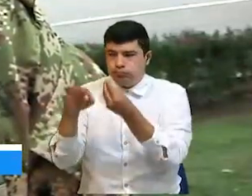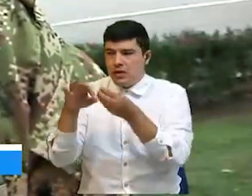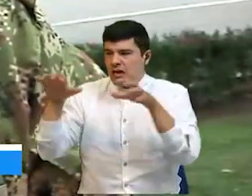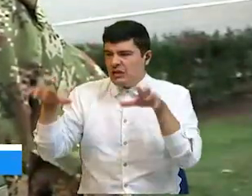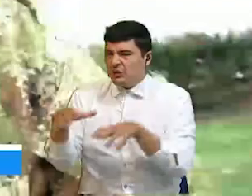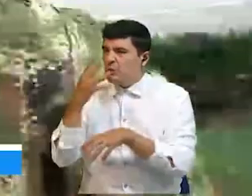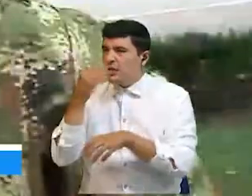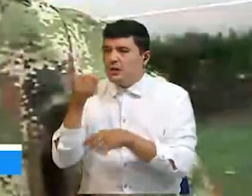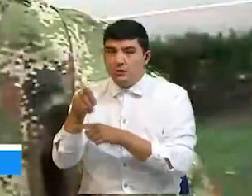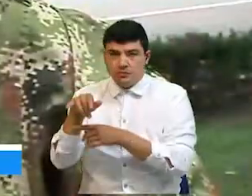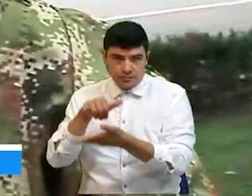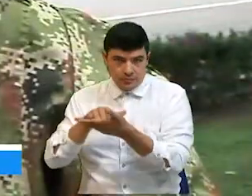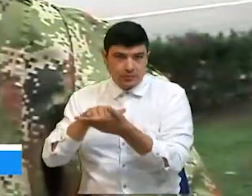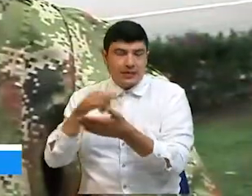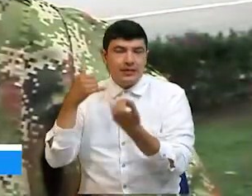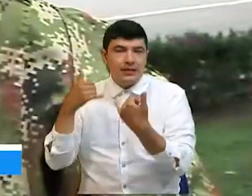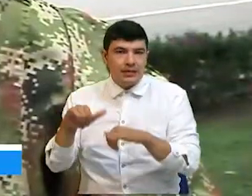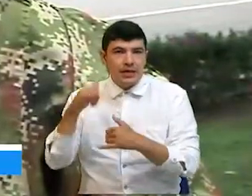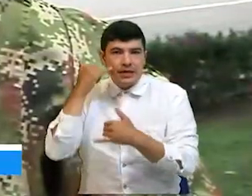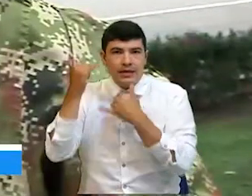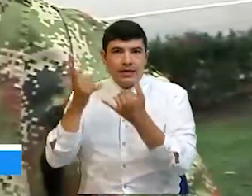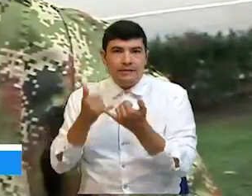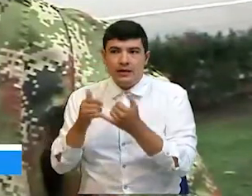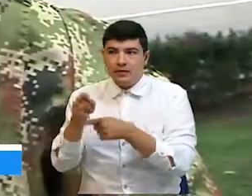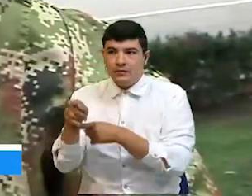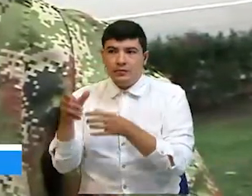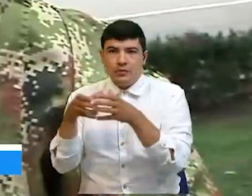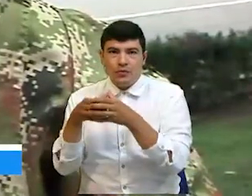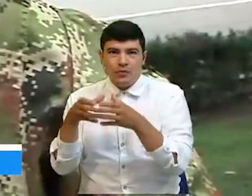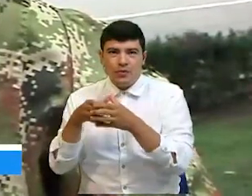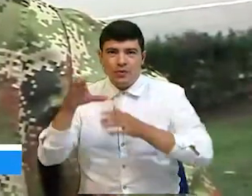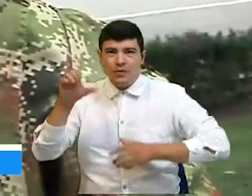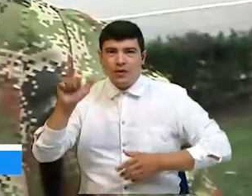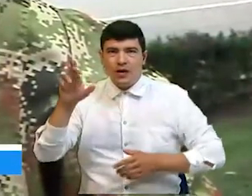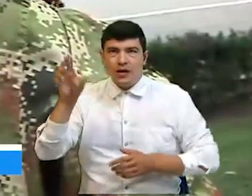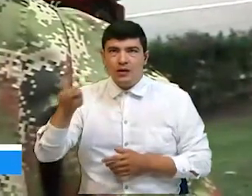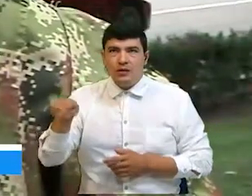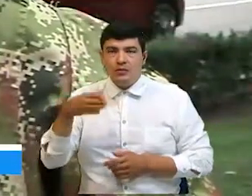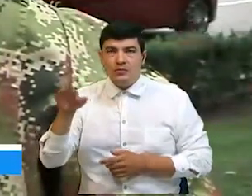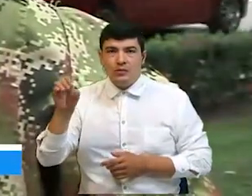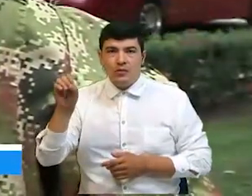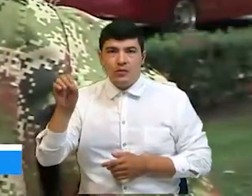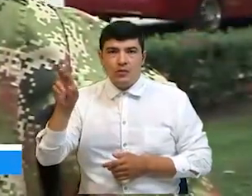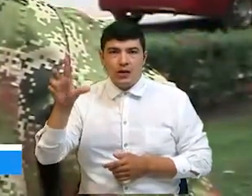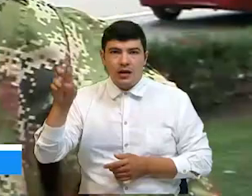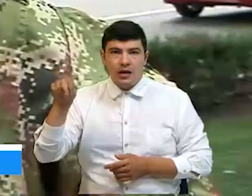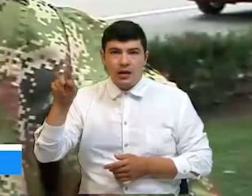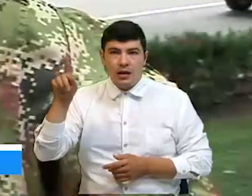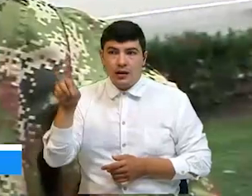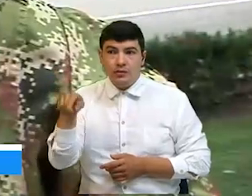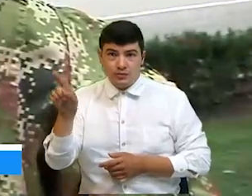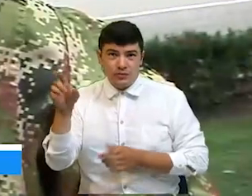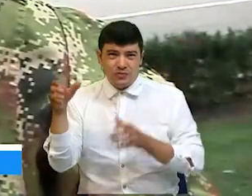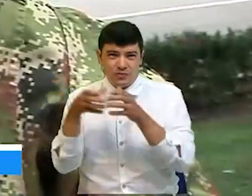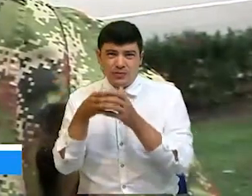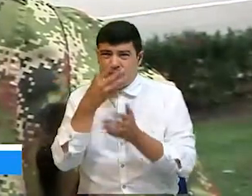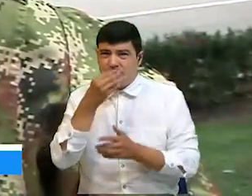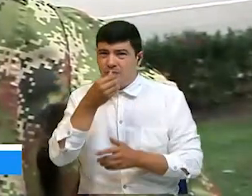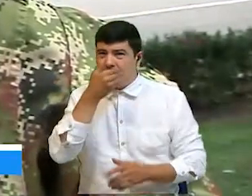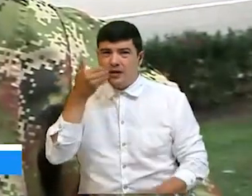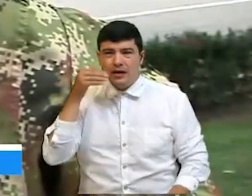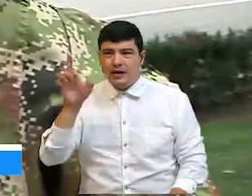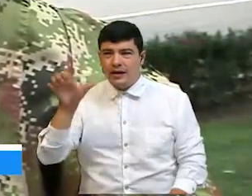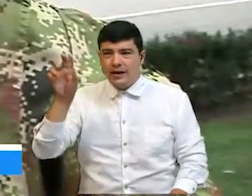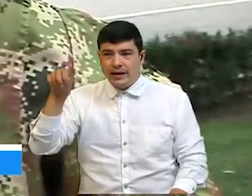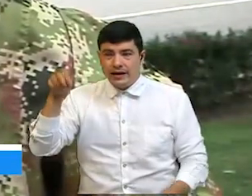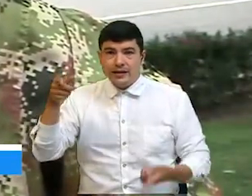común organizada en especial el frente urbano carlos el man velasco villamizar del ln como también los demás